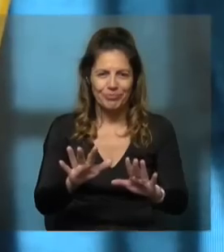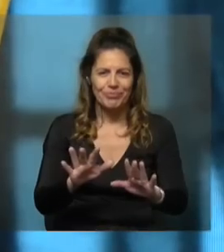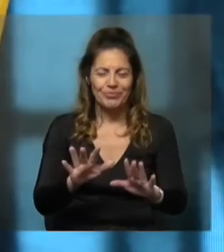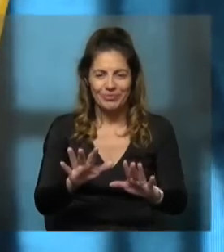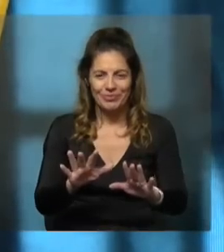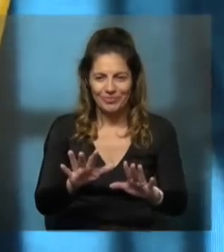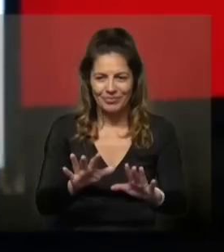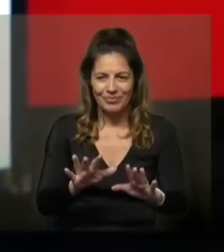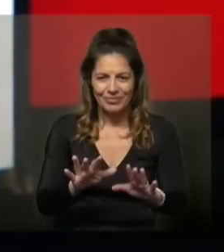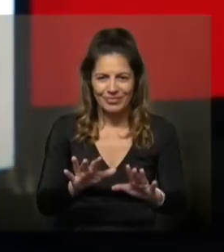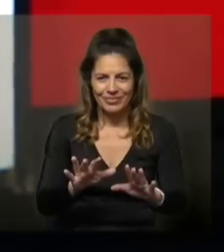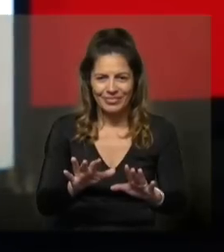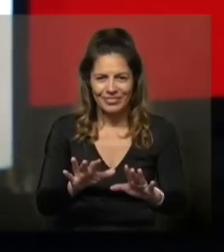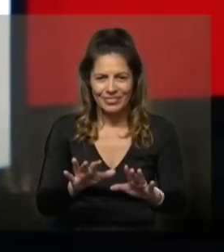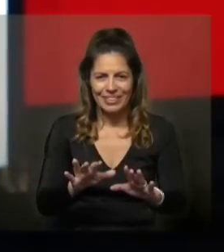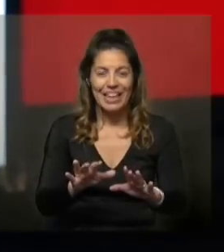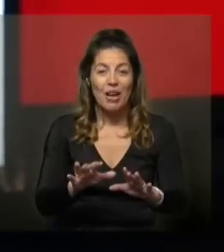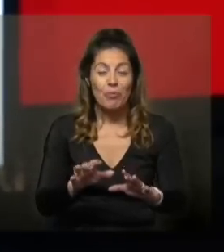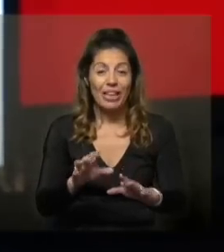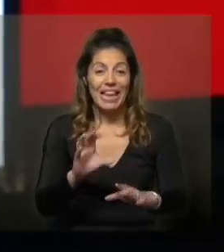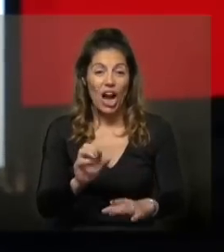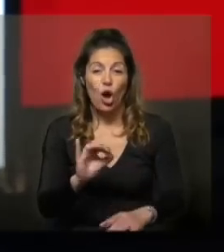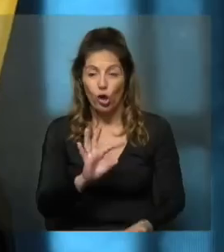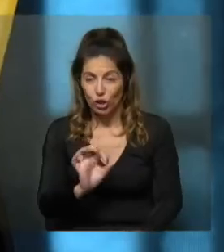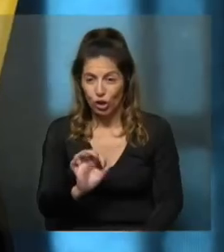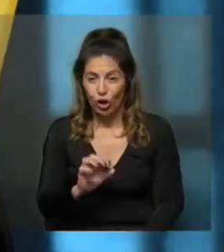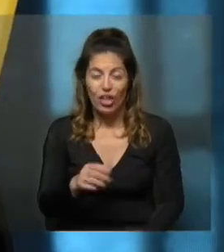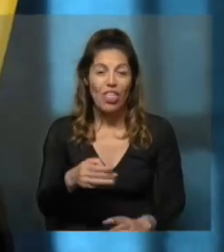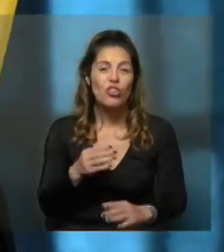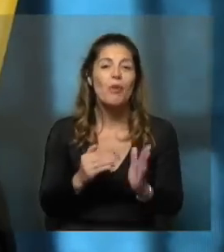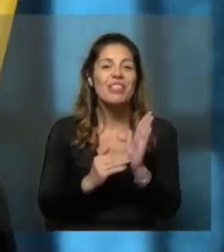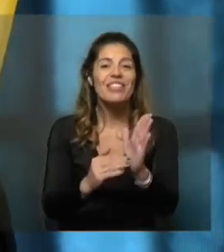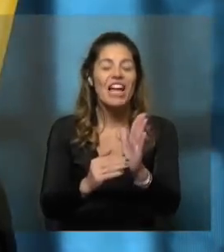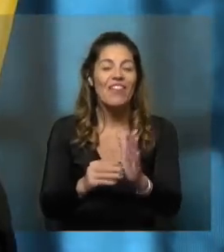se tiraron al senado las coito era querían ser senadores